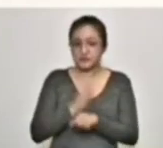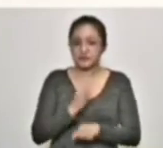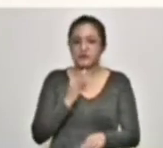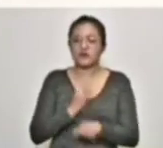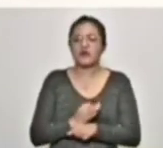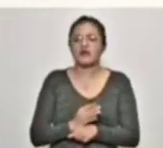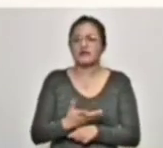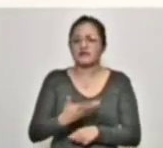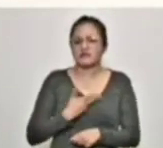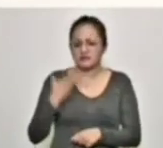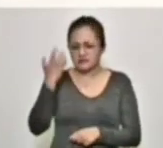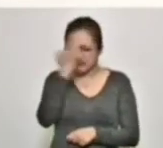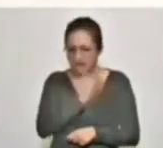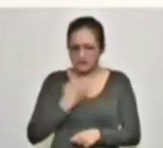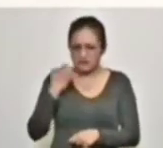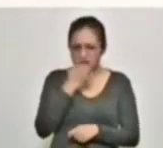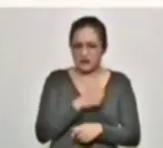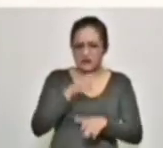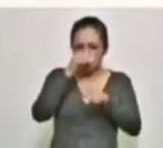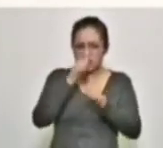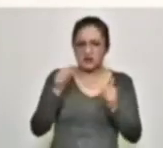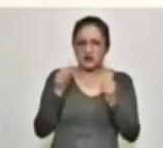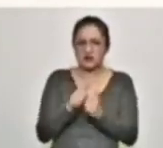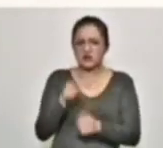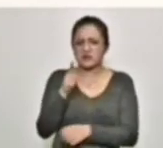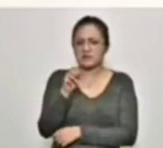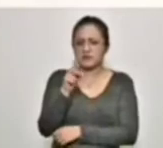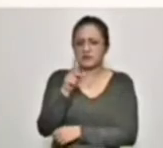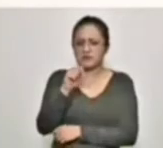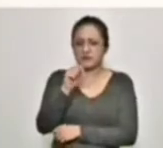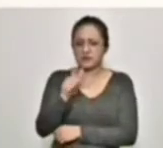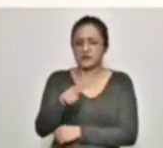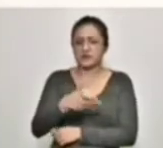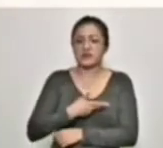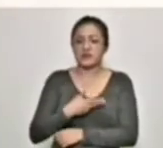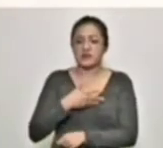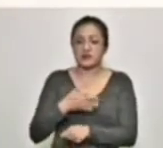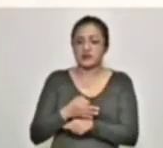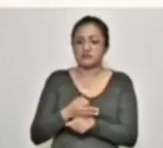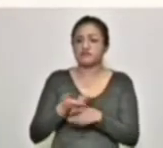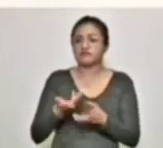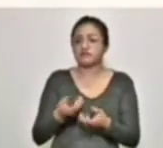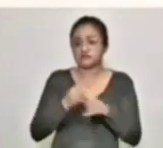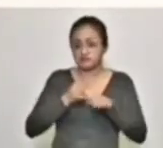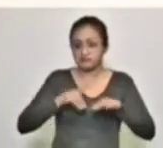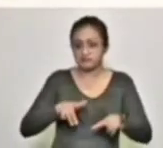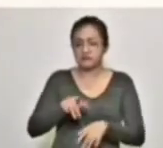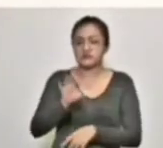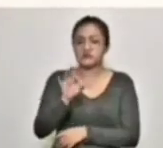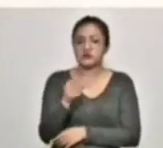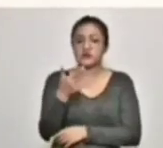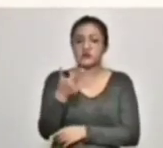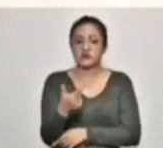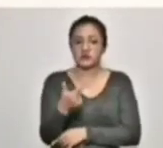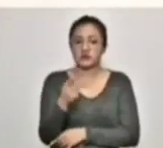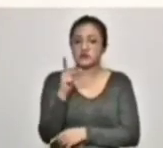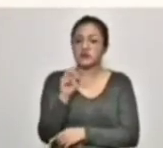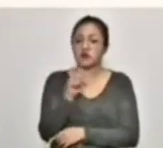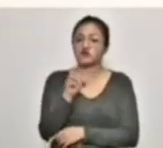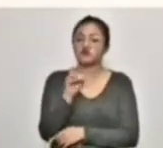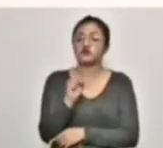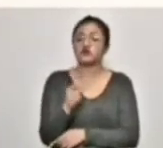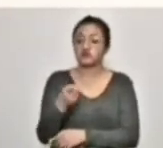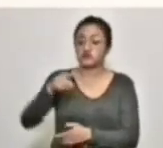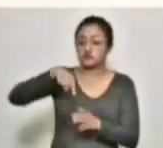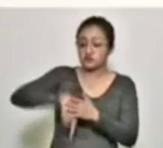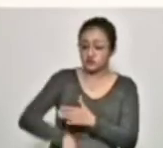estudio arroja que, de acuerdo al REPTA, hay registrados y publicados 47 pozos.